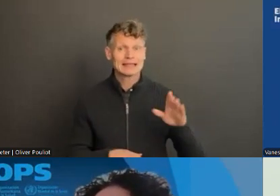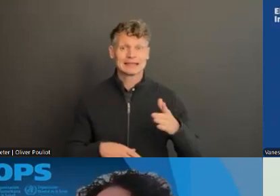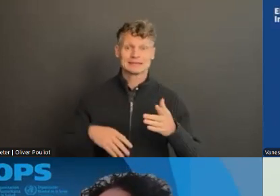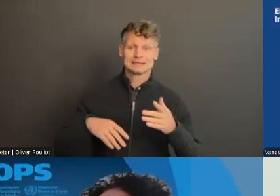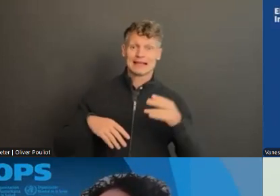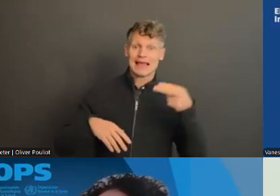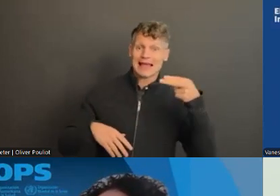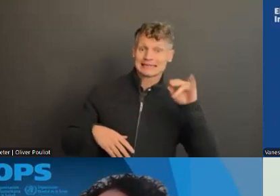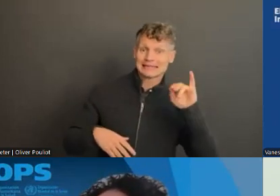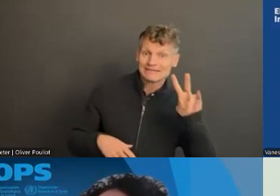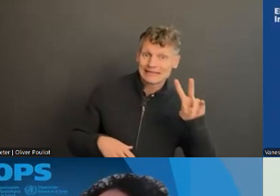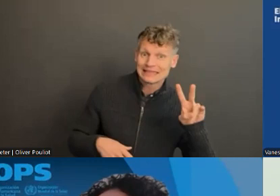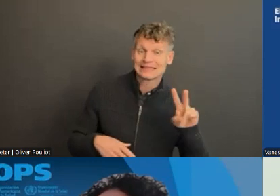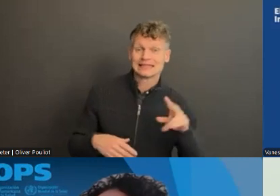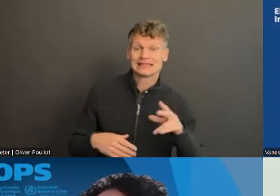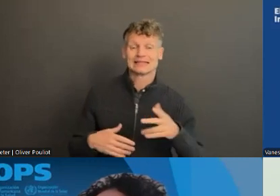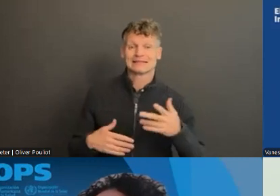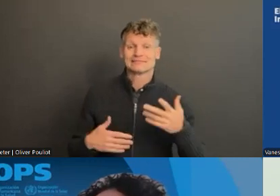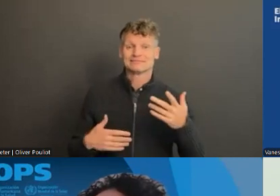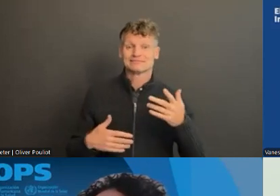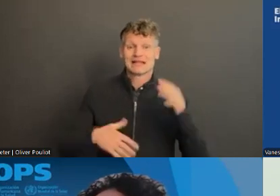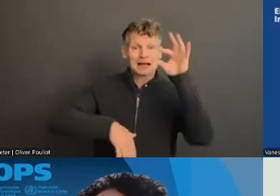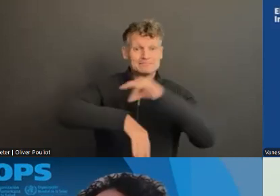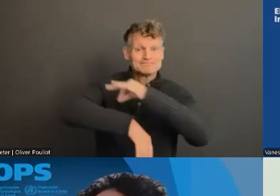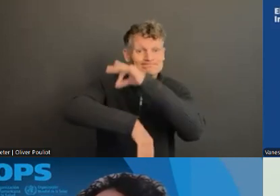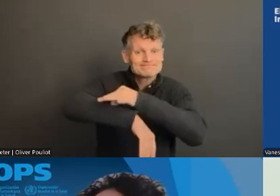VIH y el paludismo también,